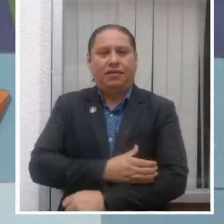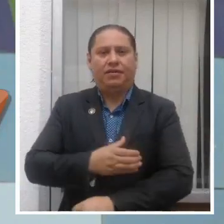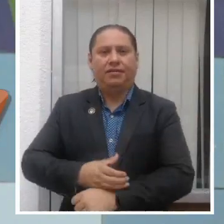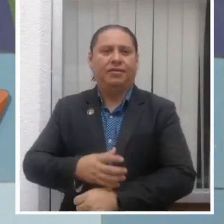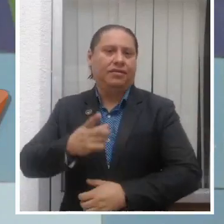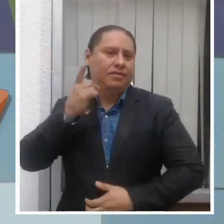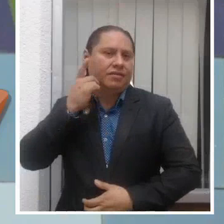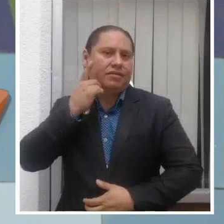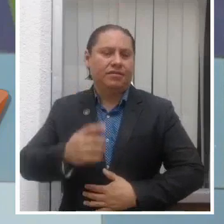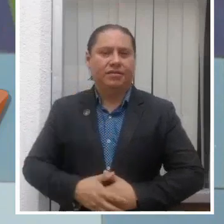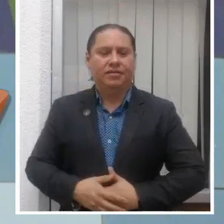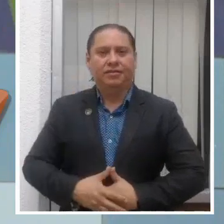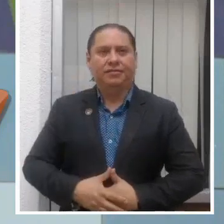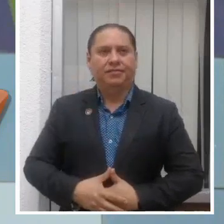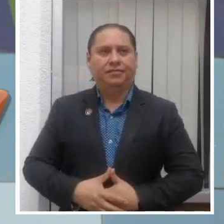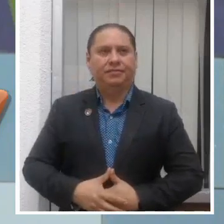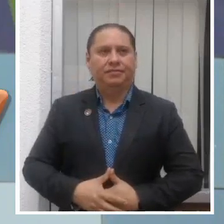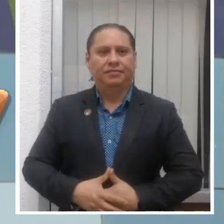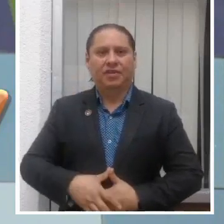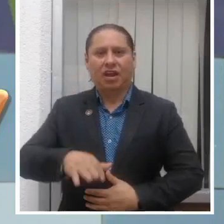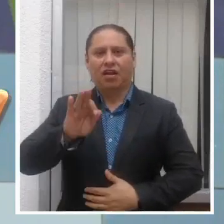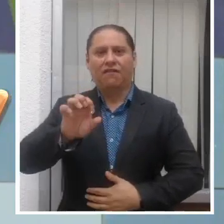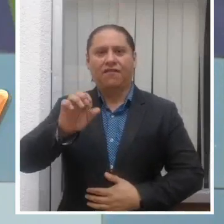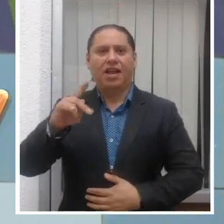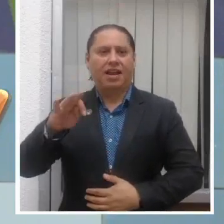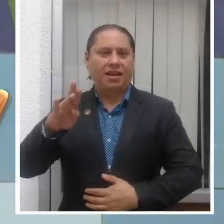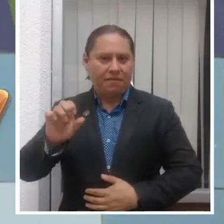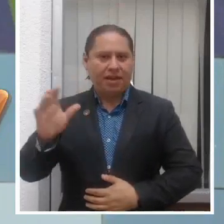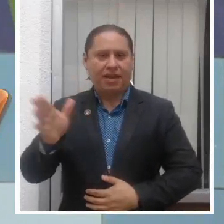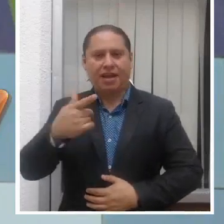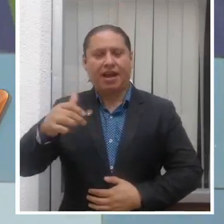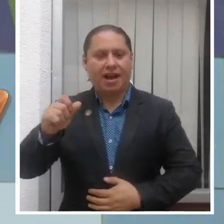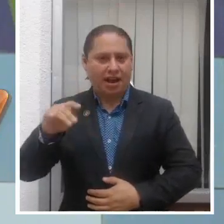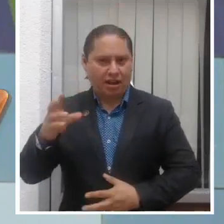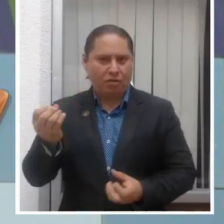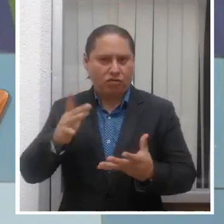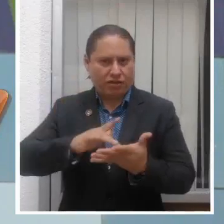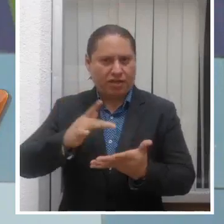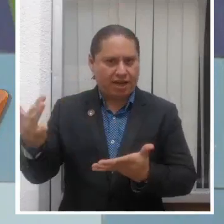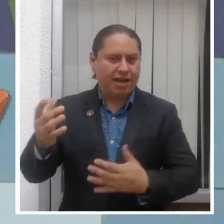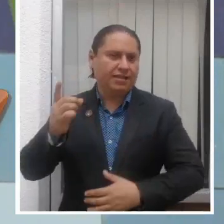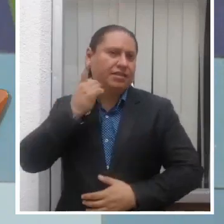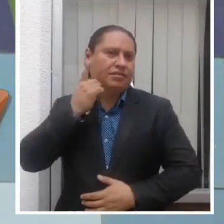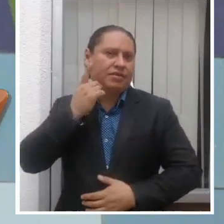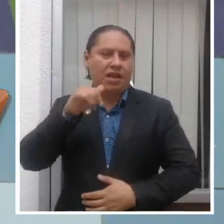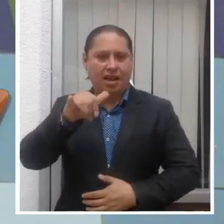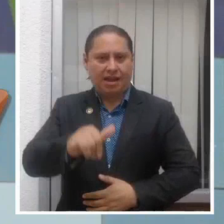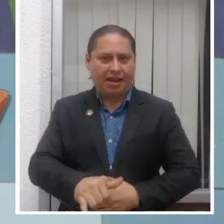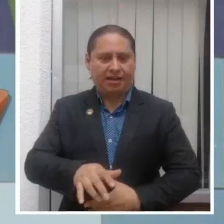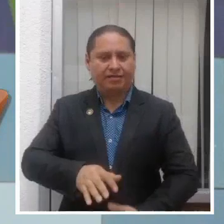compañero diputado Felipe Granda, muchas gracias, diputado, por estar aquí